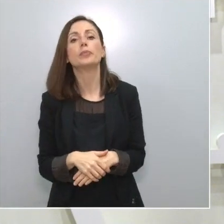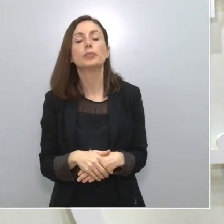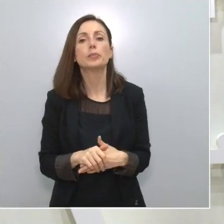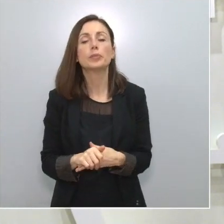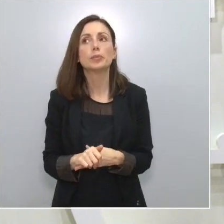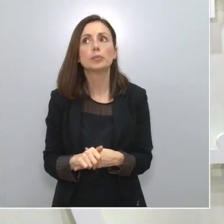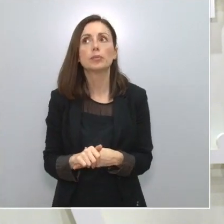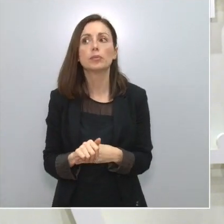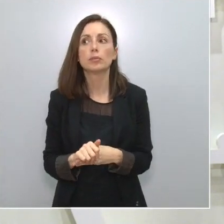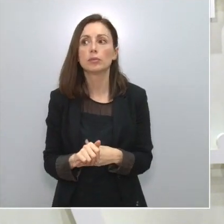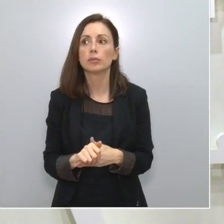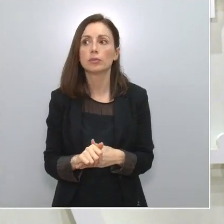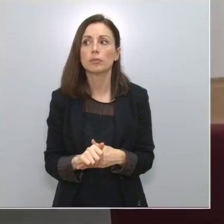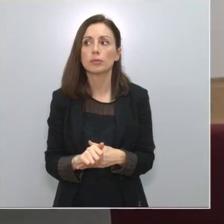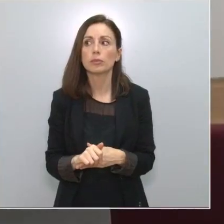acuerdo.